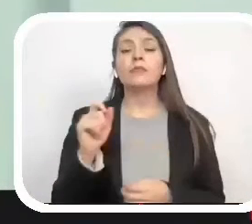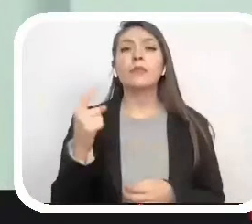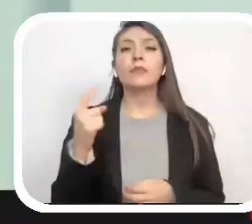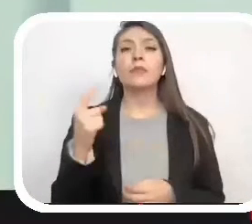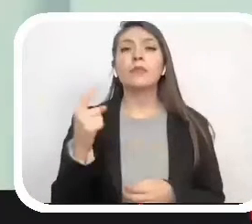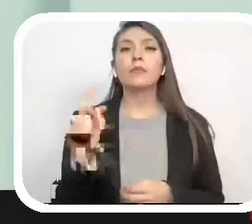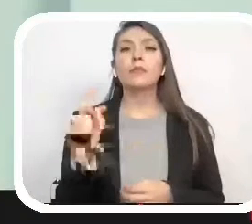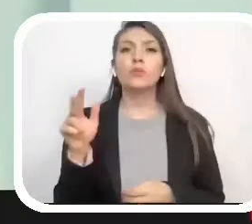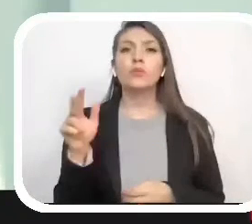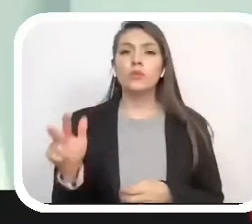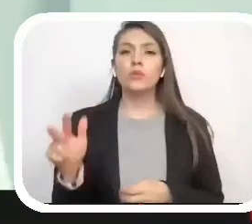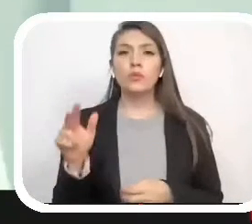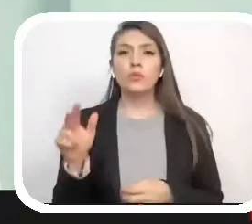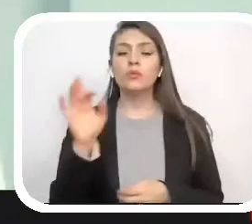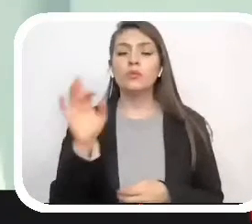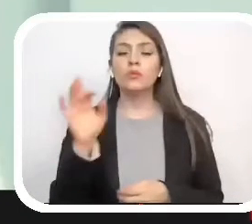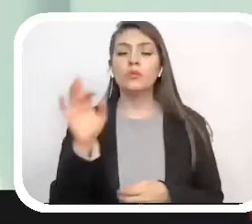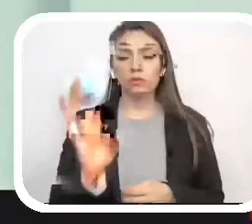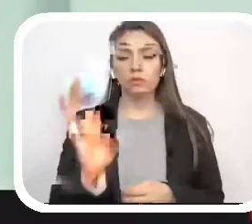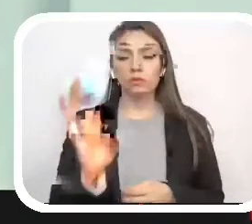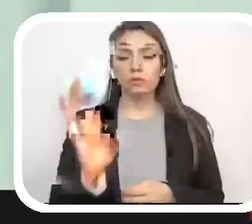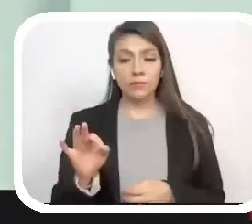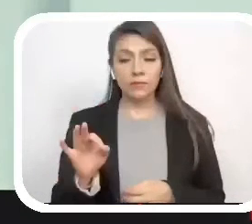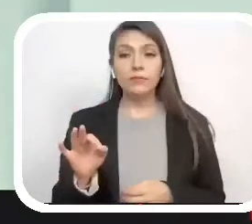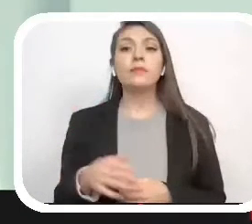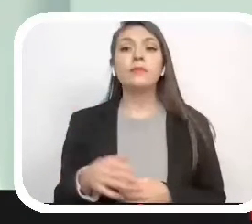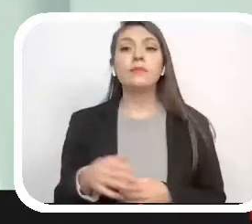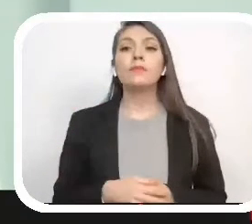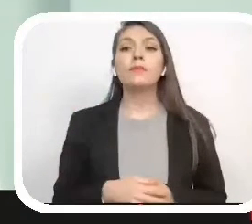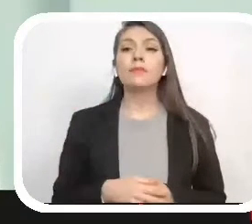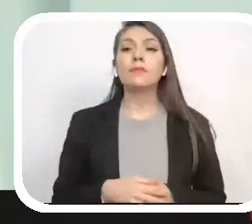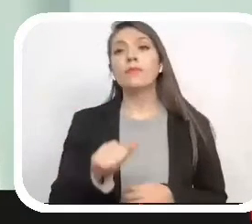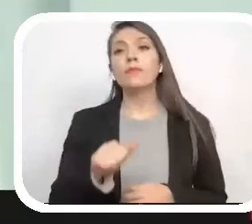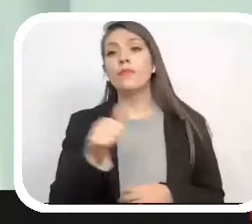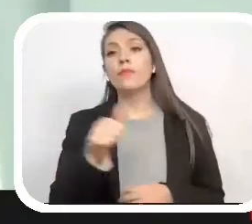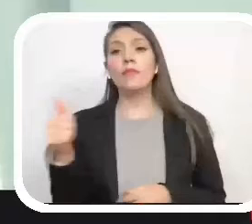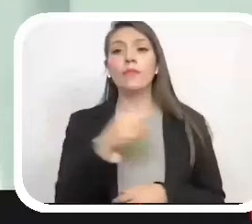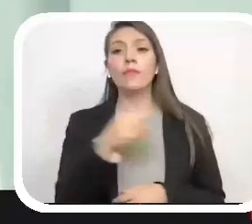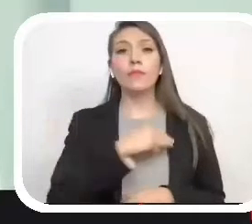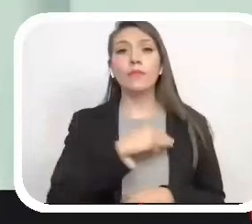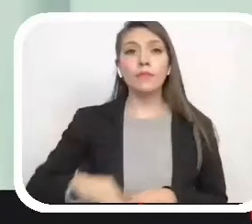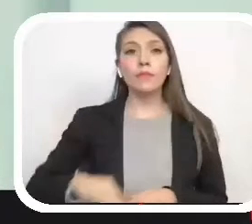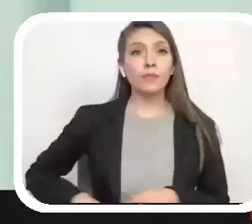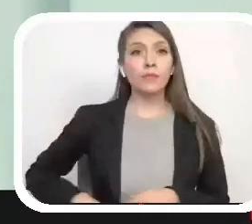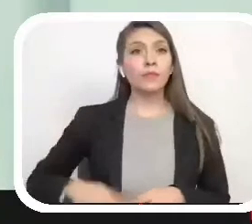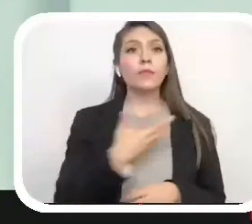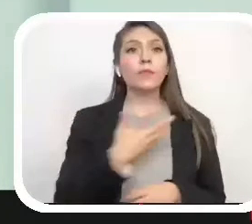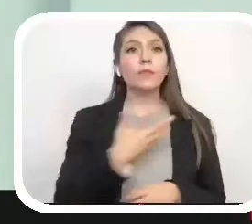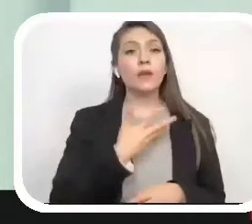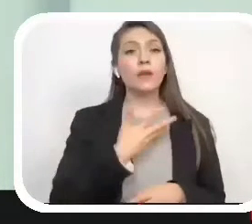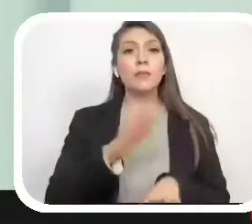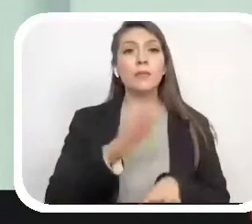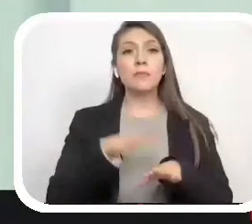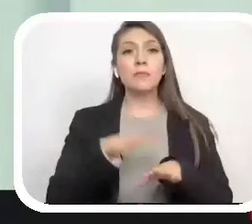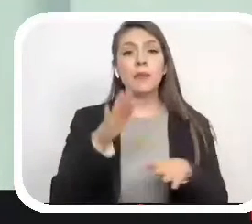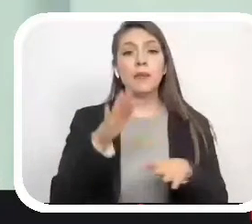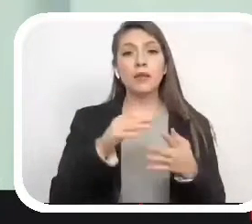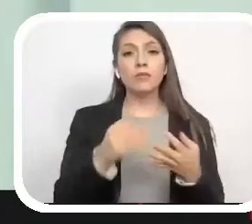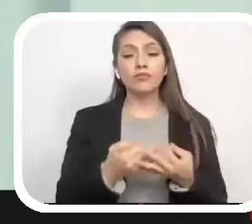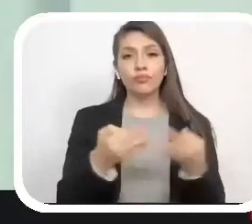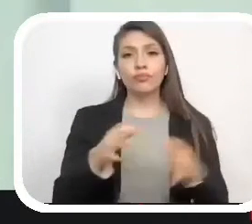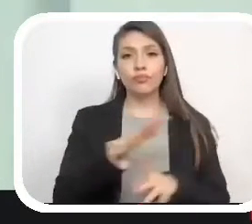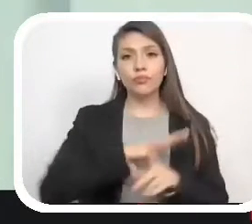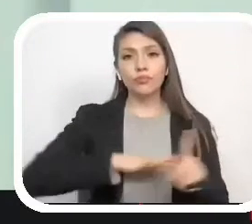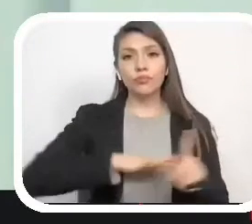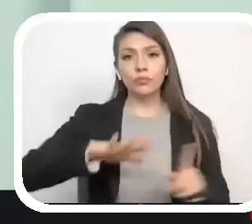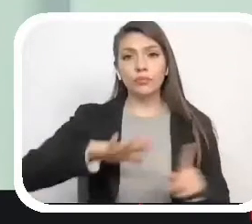de ella. Por otro lado, entre los municipios que tienen más superficie forestal con respecto a su